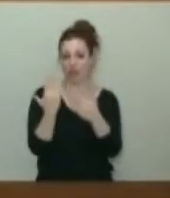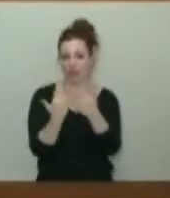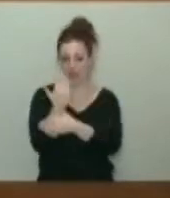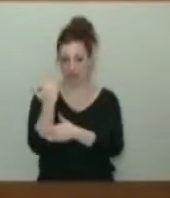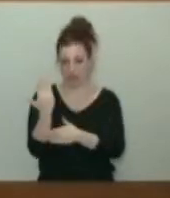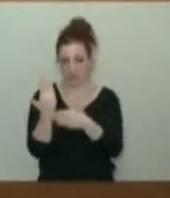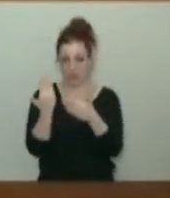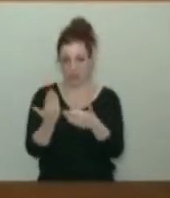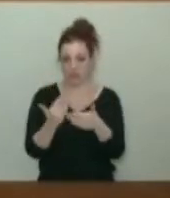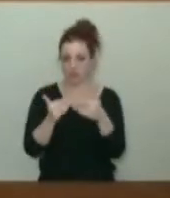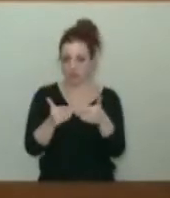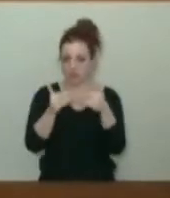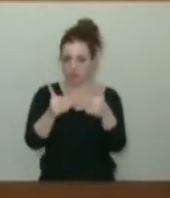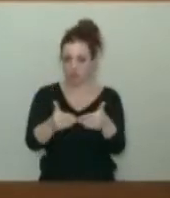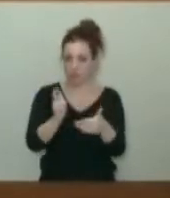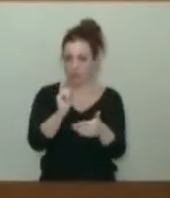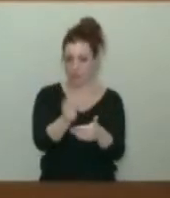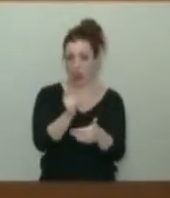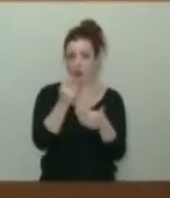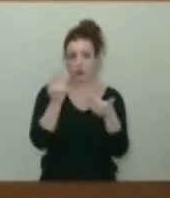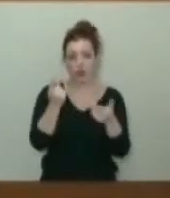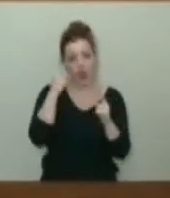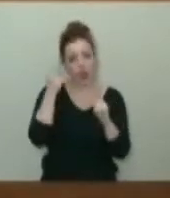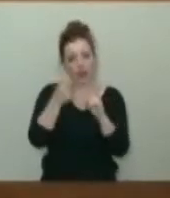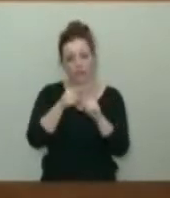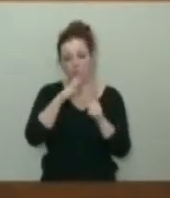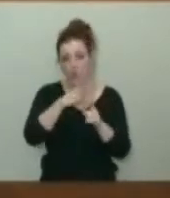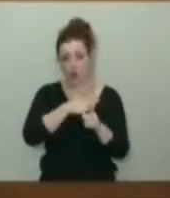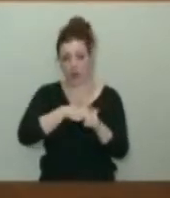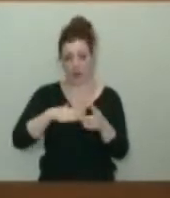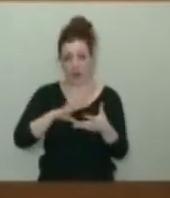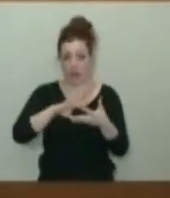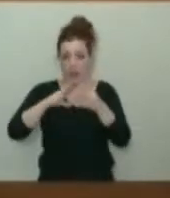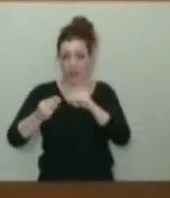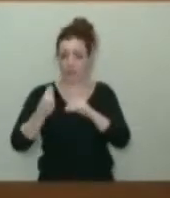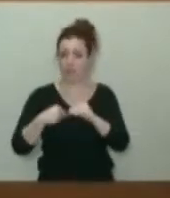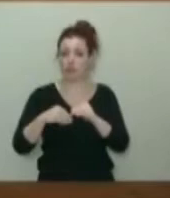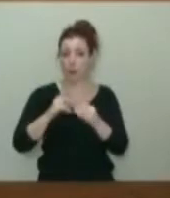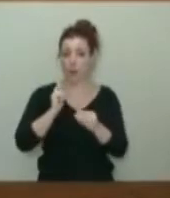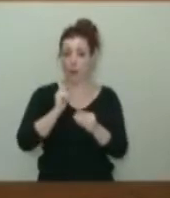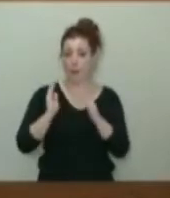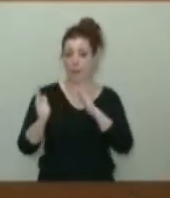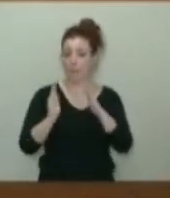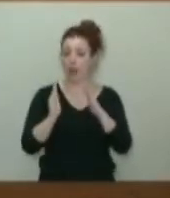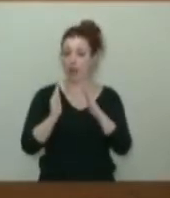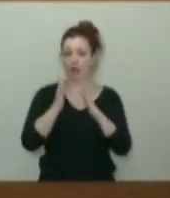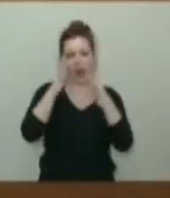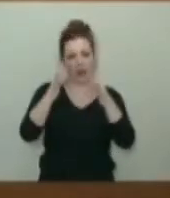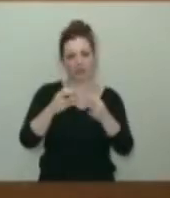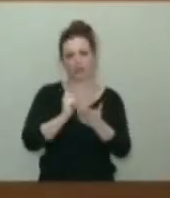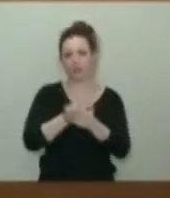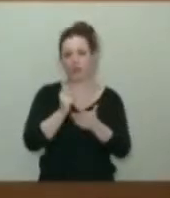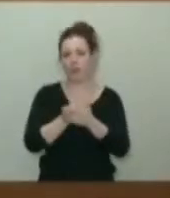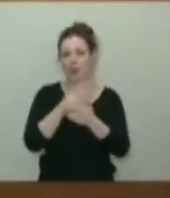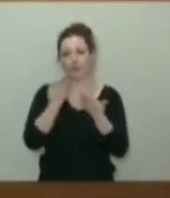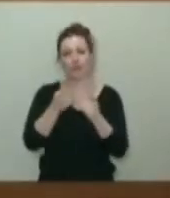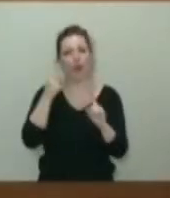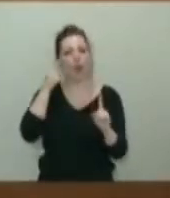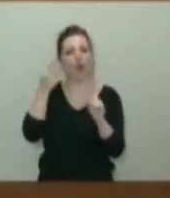Para nosotros, el objetivo de acomodar estos plazos reales de pago a los requerimientos legales será un